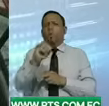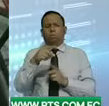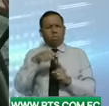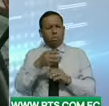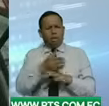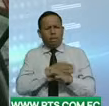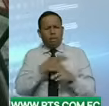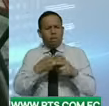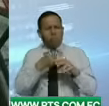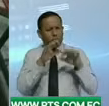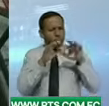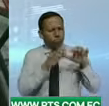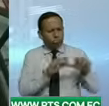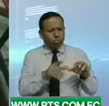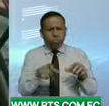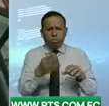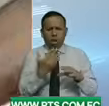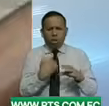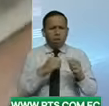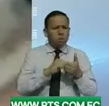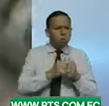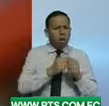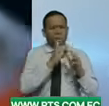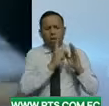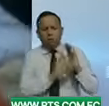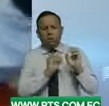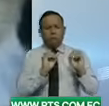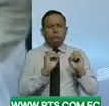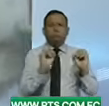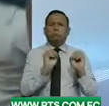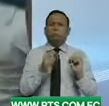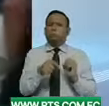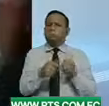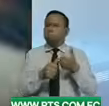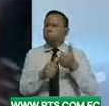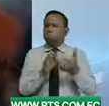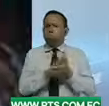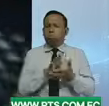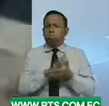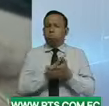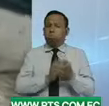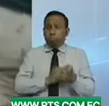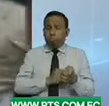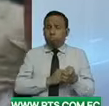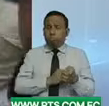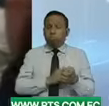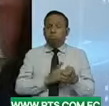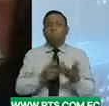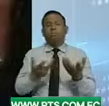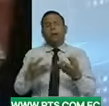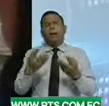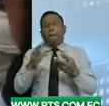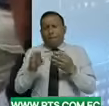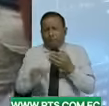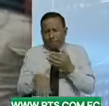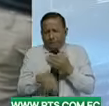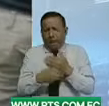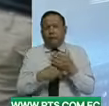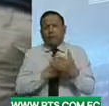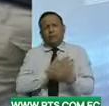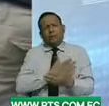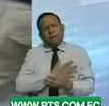nuestro sistema, no registra antecedentes ni problemas con la justicia. Lo doloroso de esto es dar la